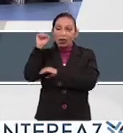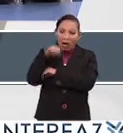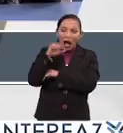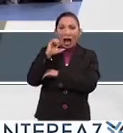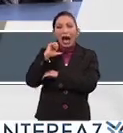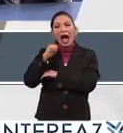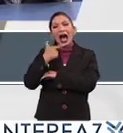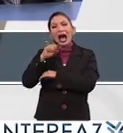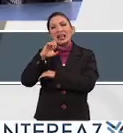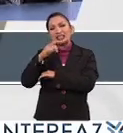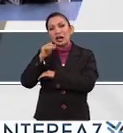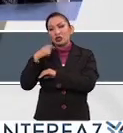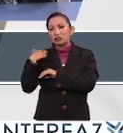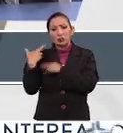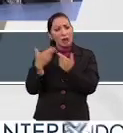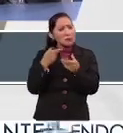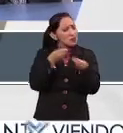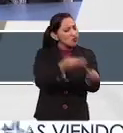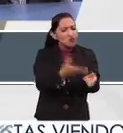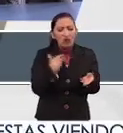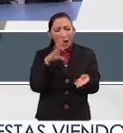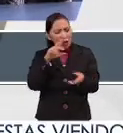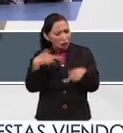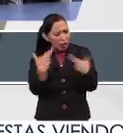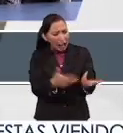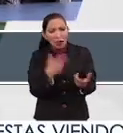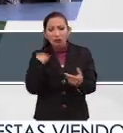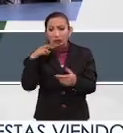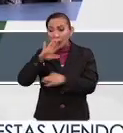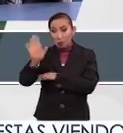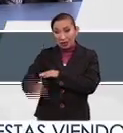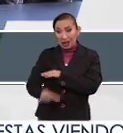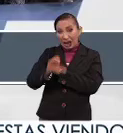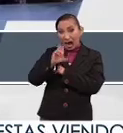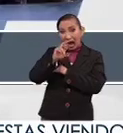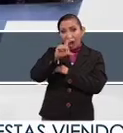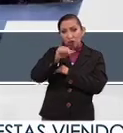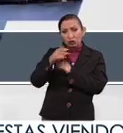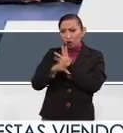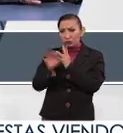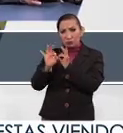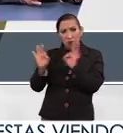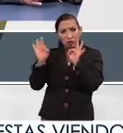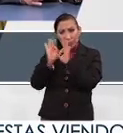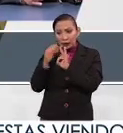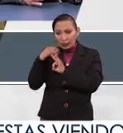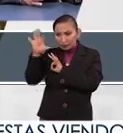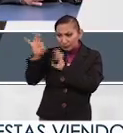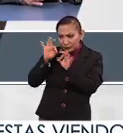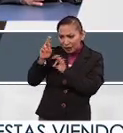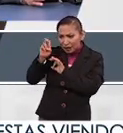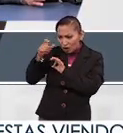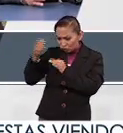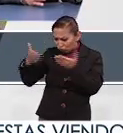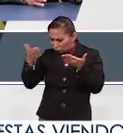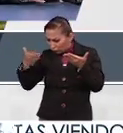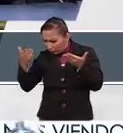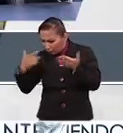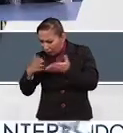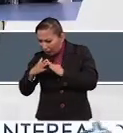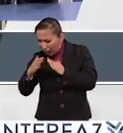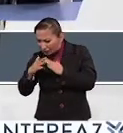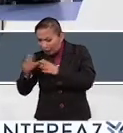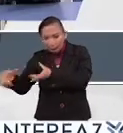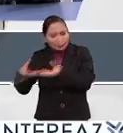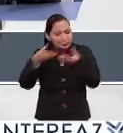todo siempre lo fue entregando. Mira, Carlos, llévate esto. Incluso ya habiendo muerto Carlos Monsiváis, cosas importantes que encontraba Ríos en su casa